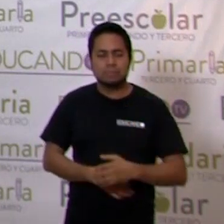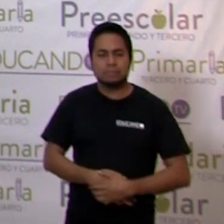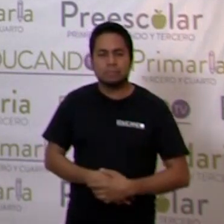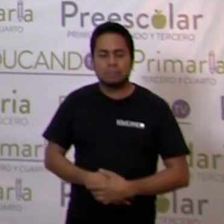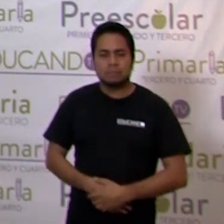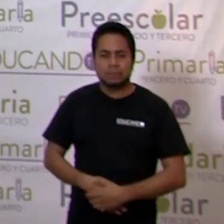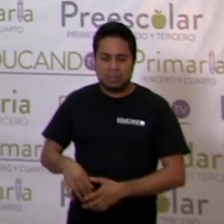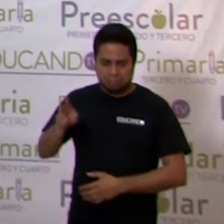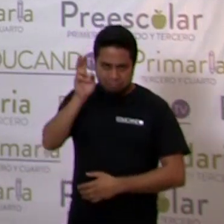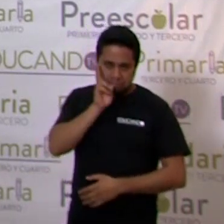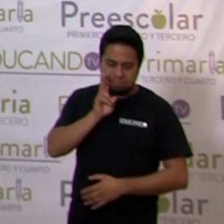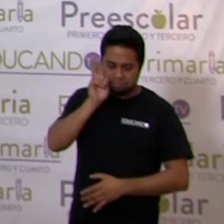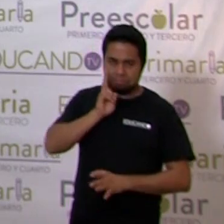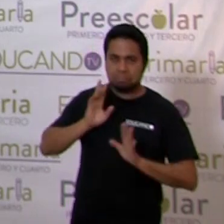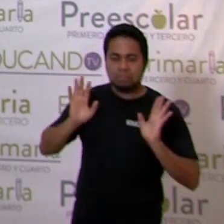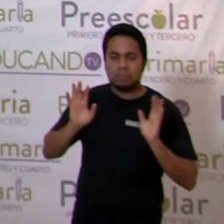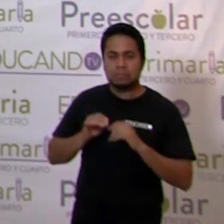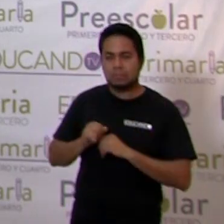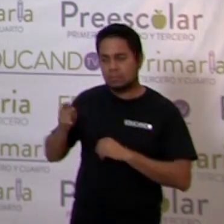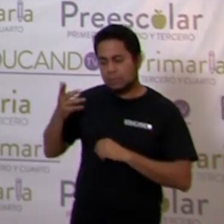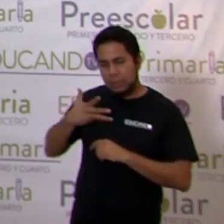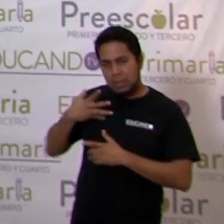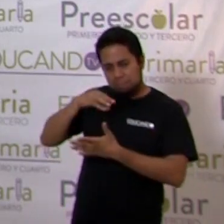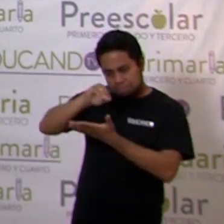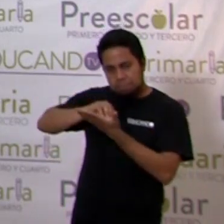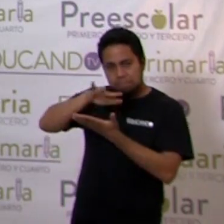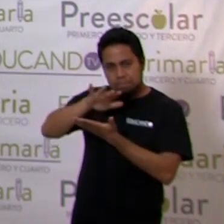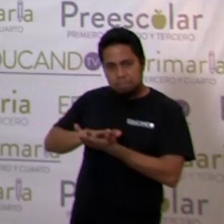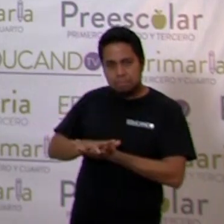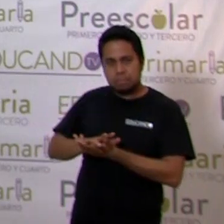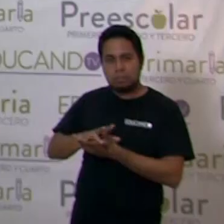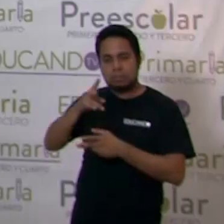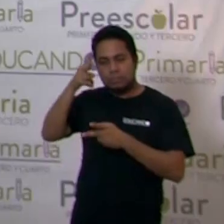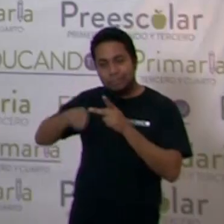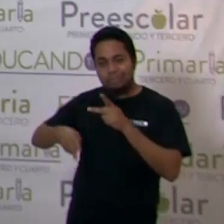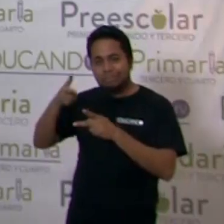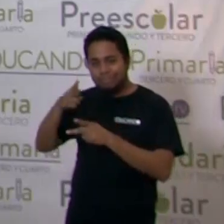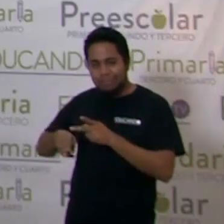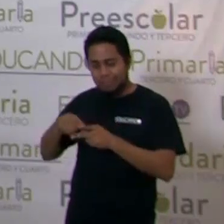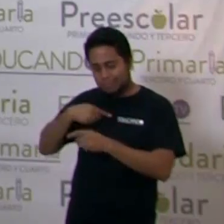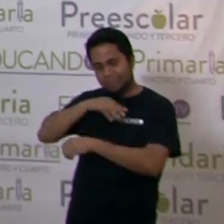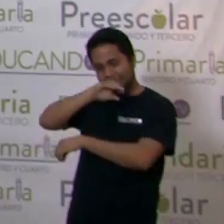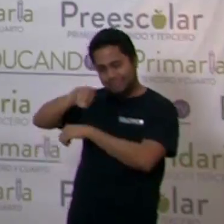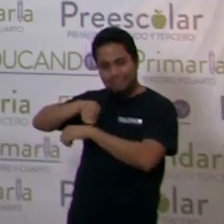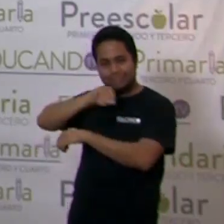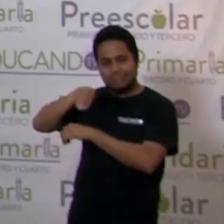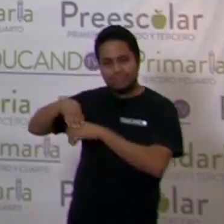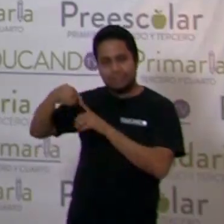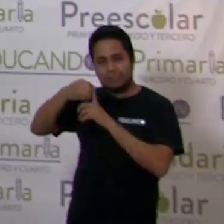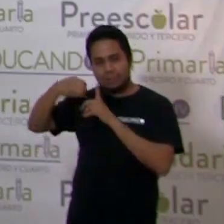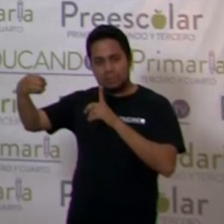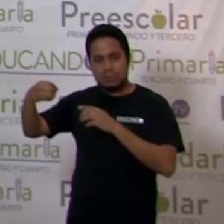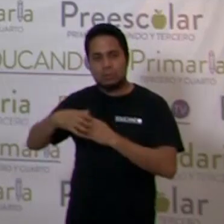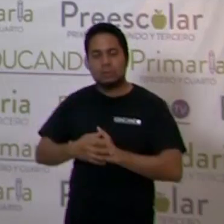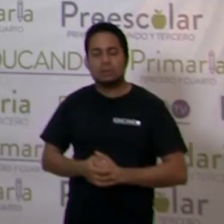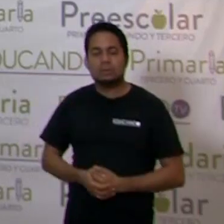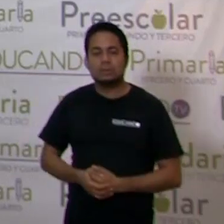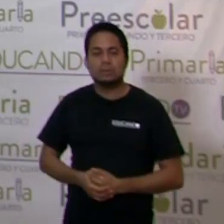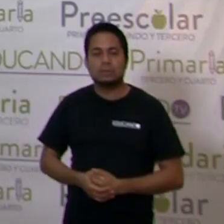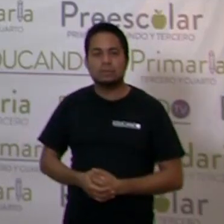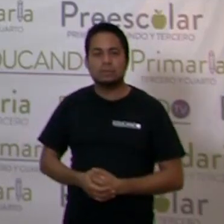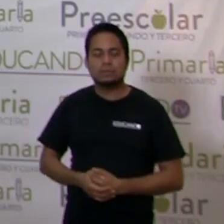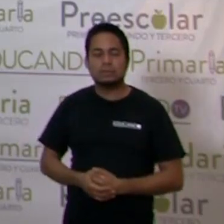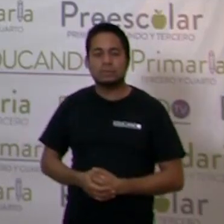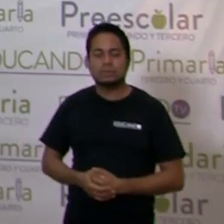vamos a ver aquí tenemos unos datos pero están incompletos vamos a completar es